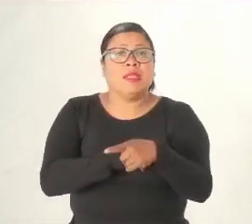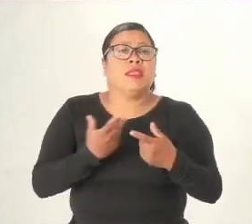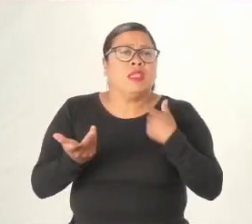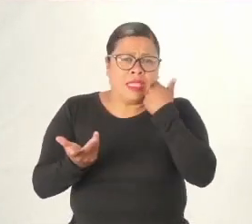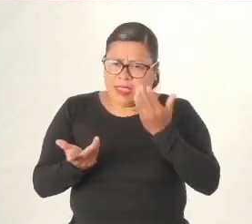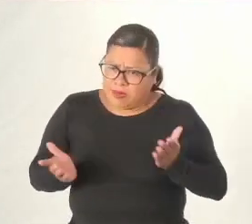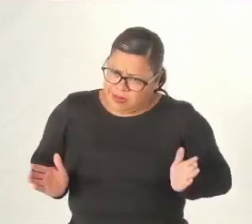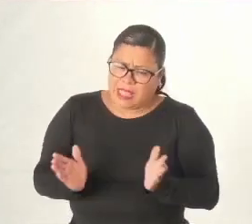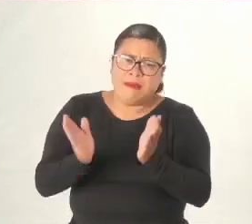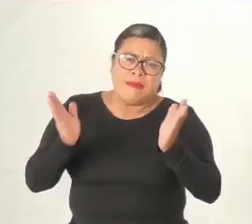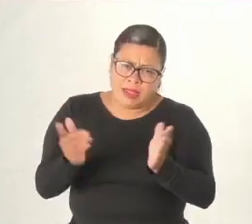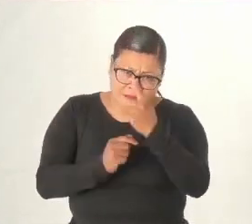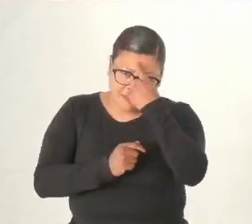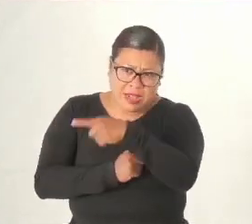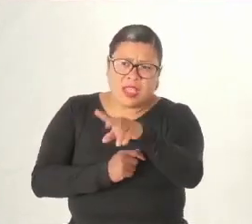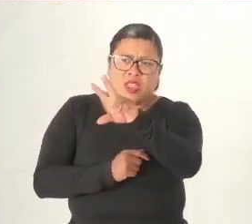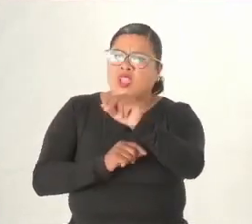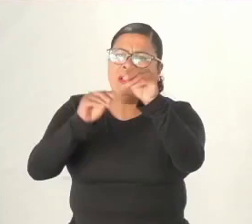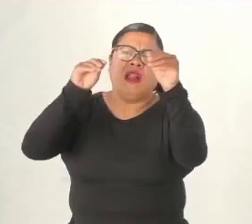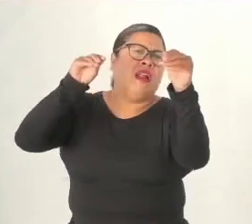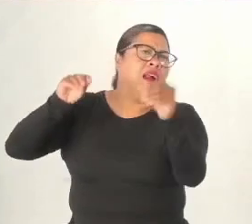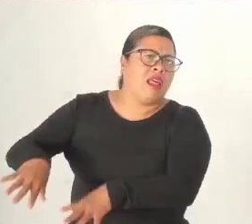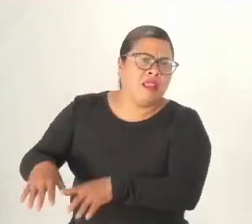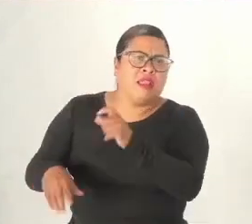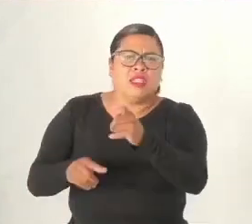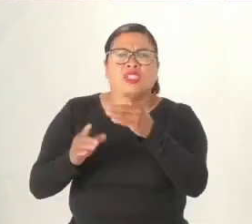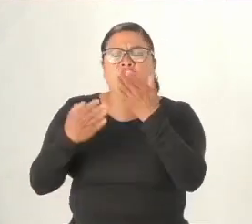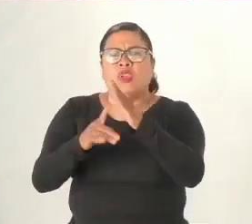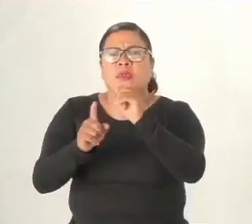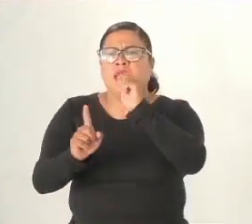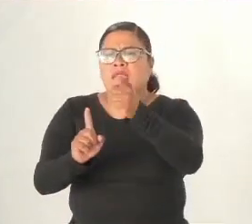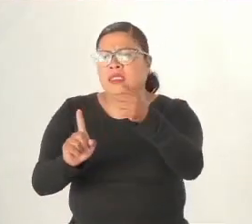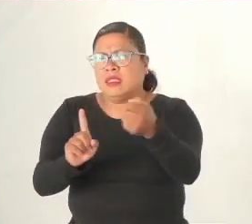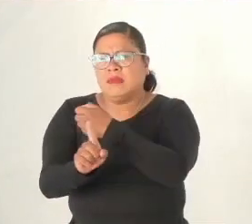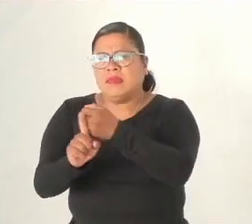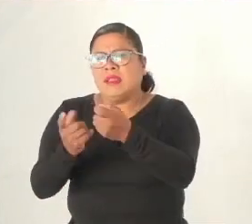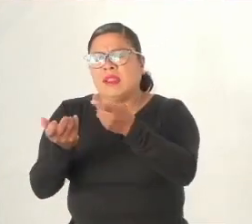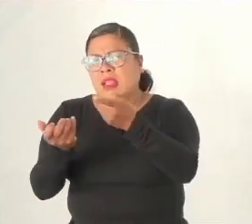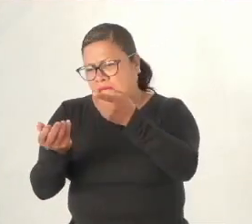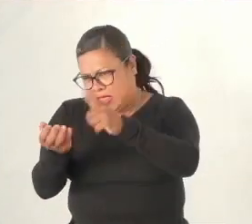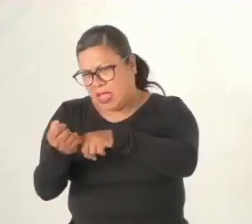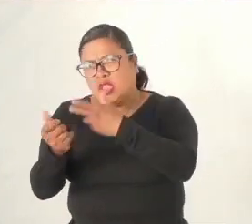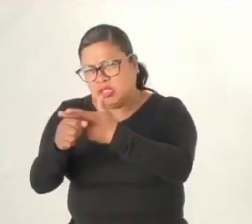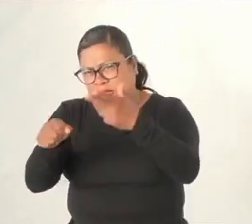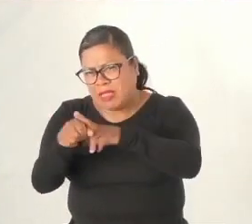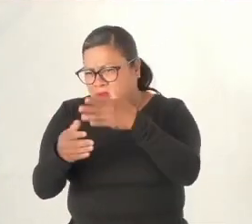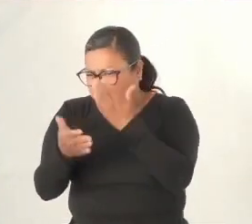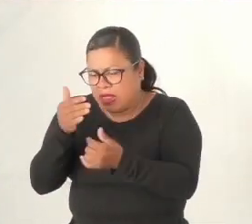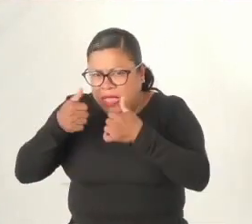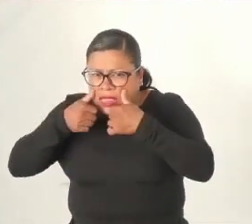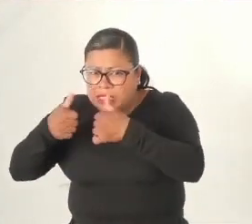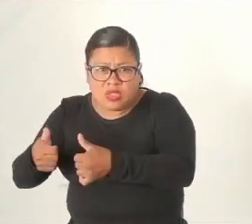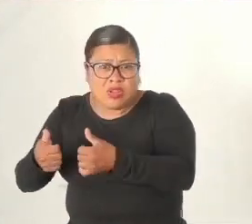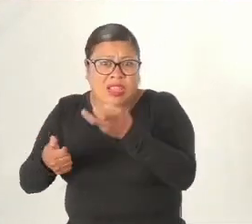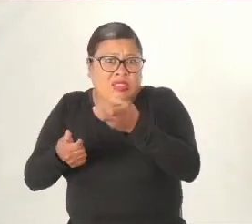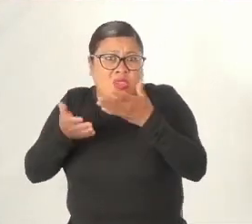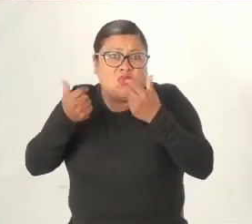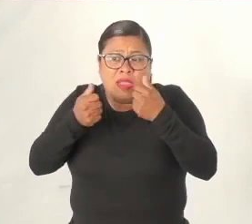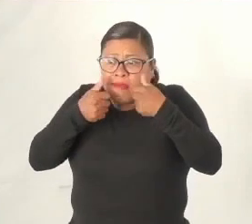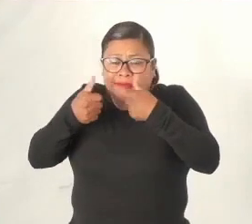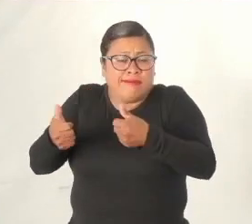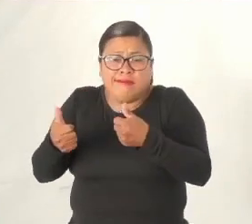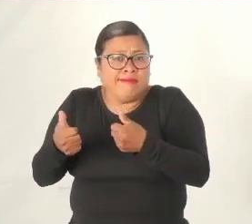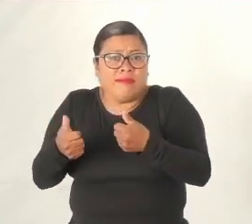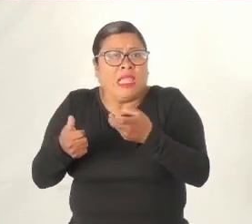exhortar la para que no abandone el tema de la violencia obstétrica que es un tema poco explorado y que también